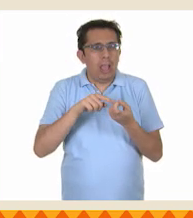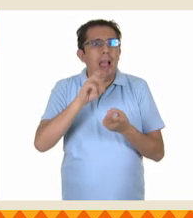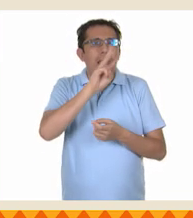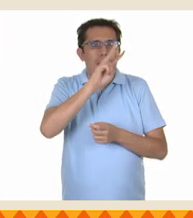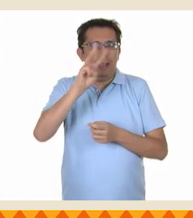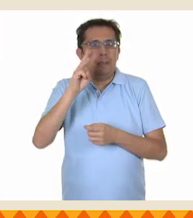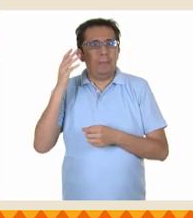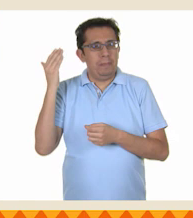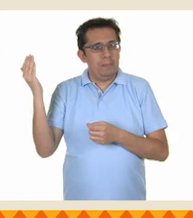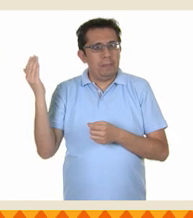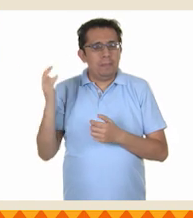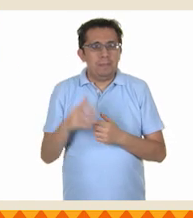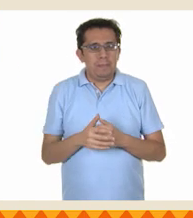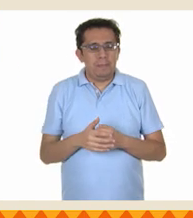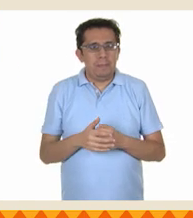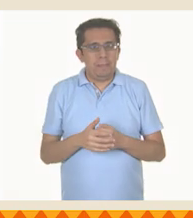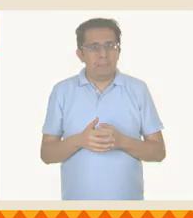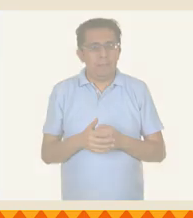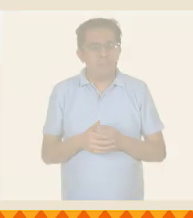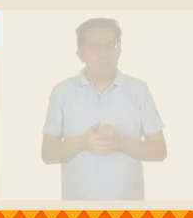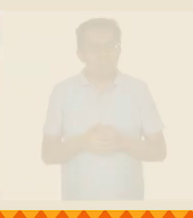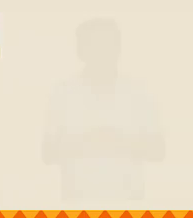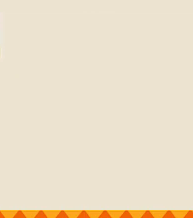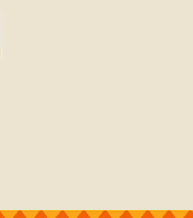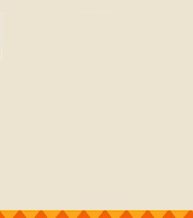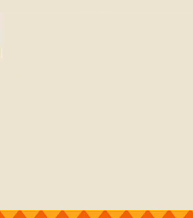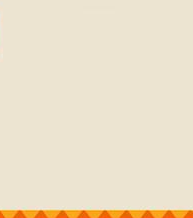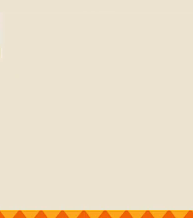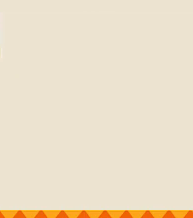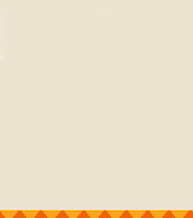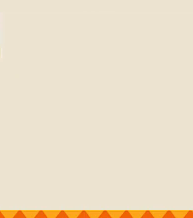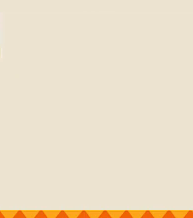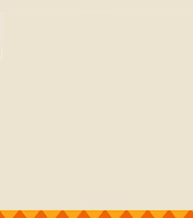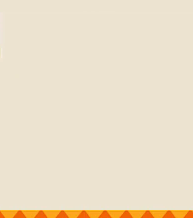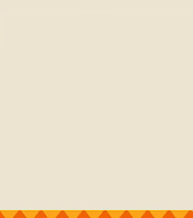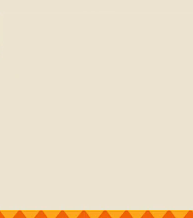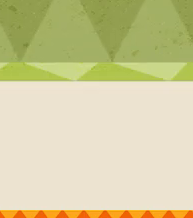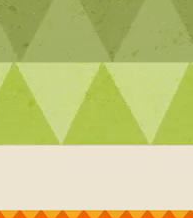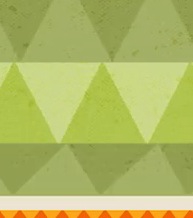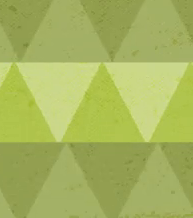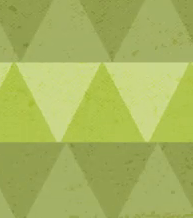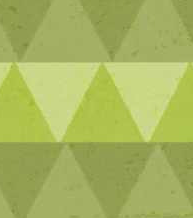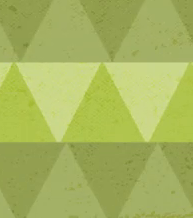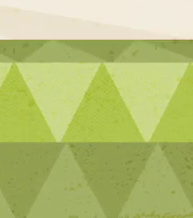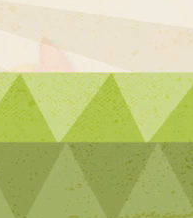liga: aprendeencasa.cep.gov.mx.